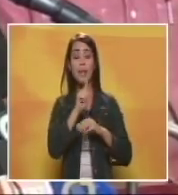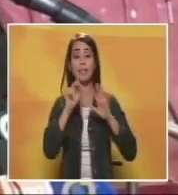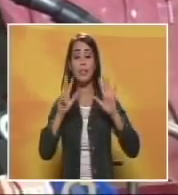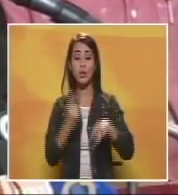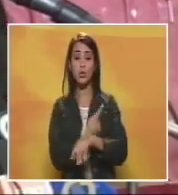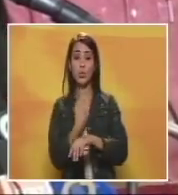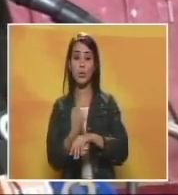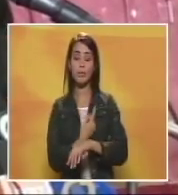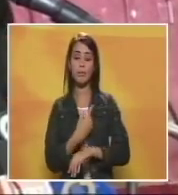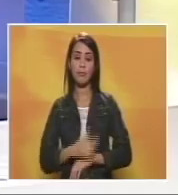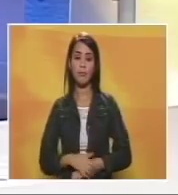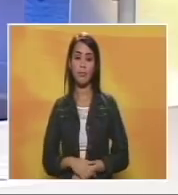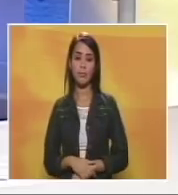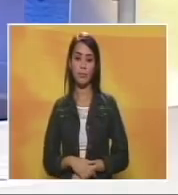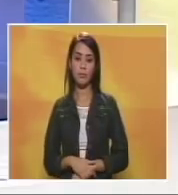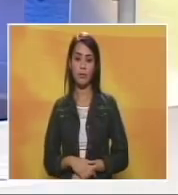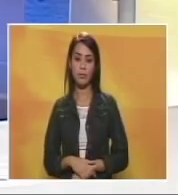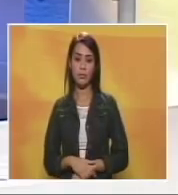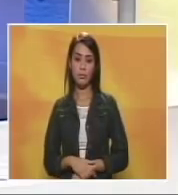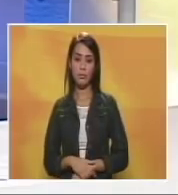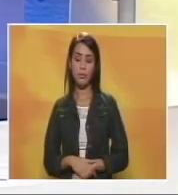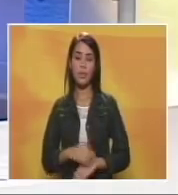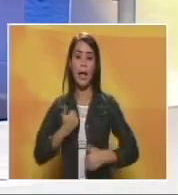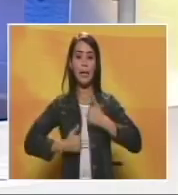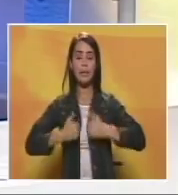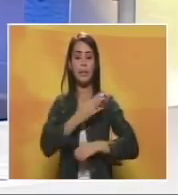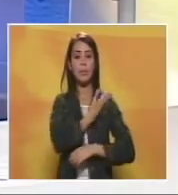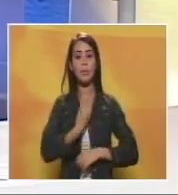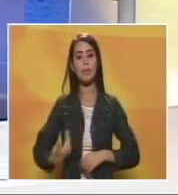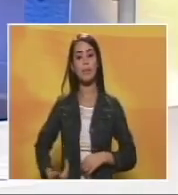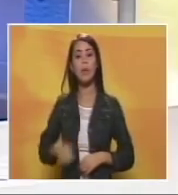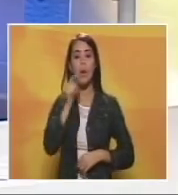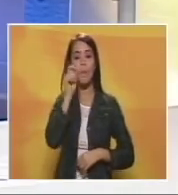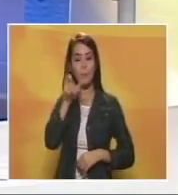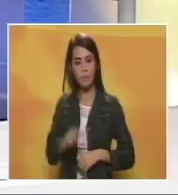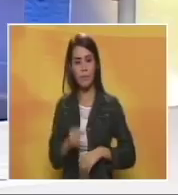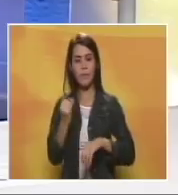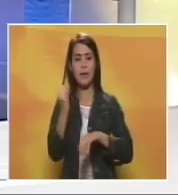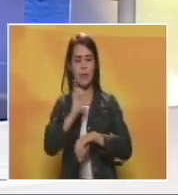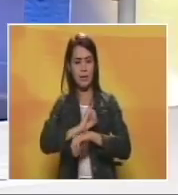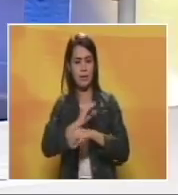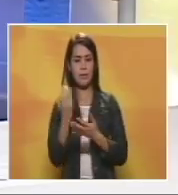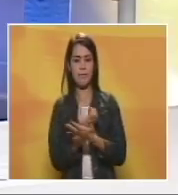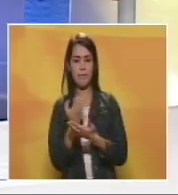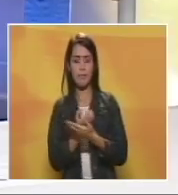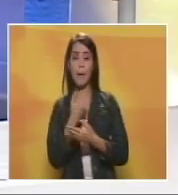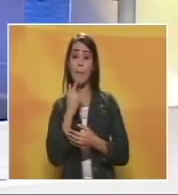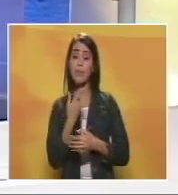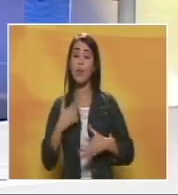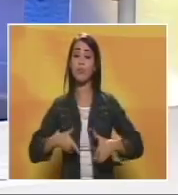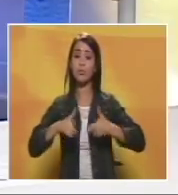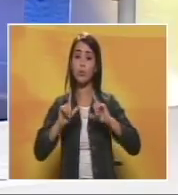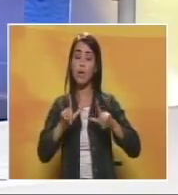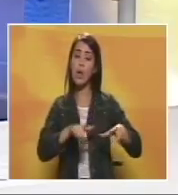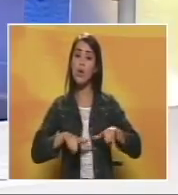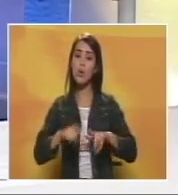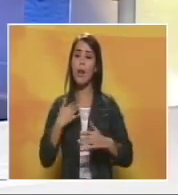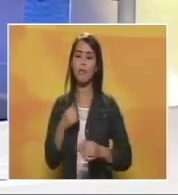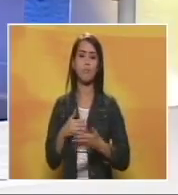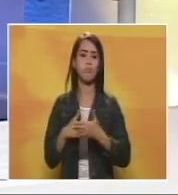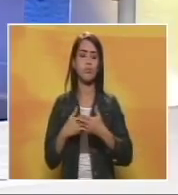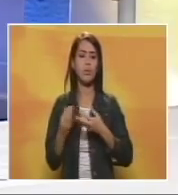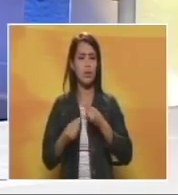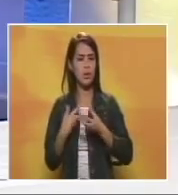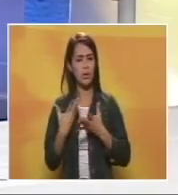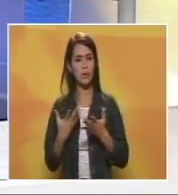18 horas. El candidato presidencial Javier Bertucci indicó que aunque las autoridades locales y regionales le impidan la